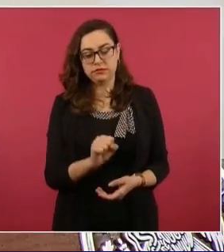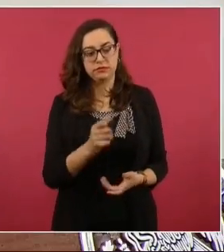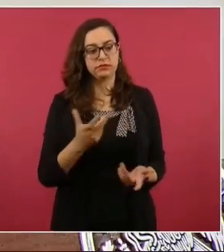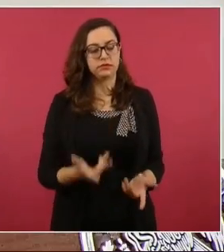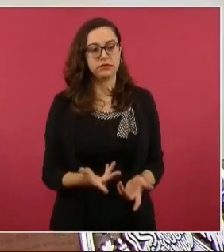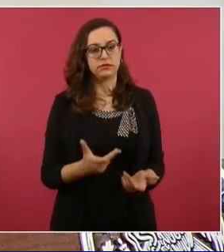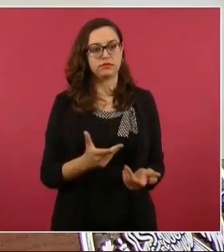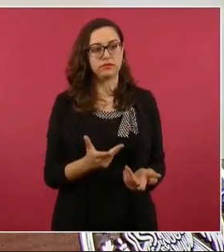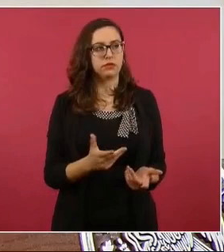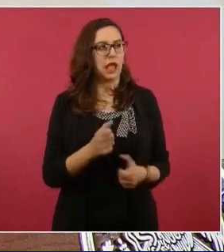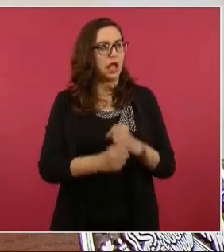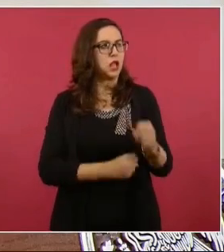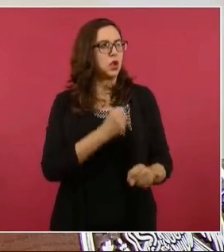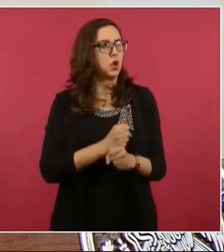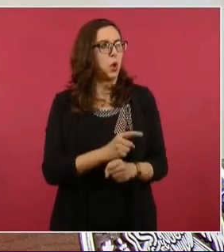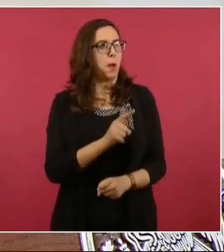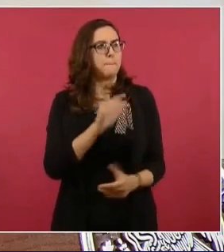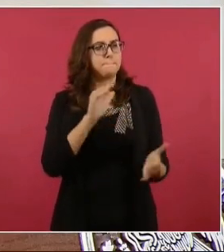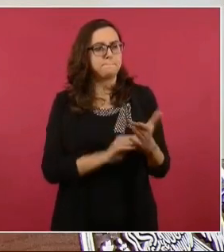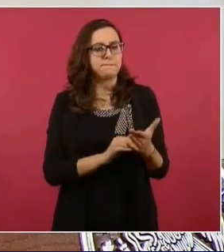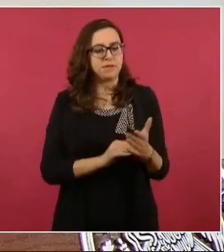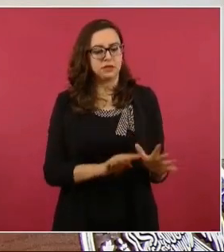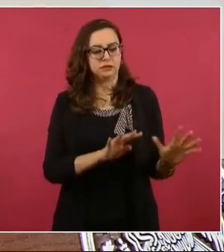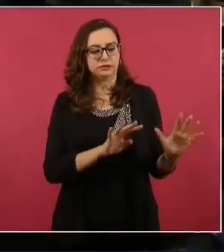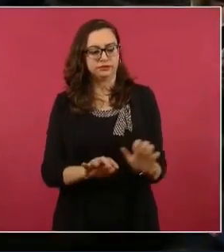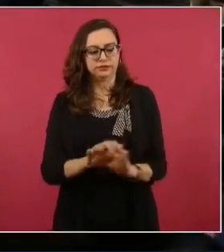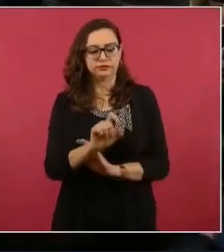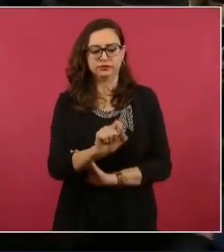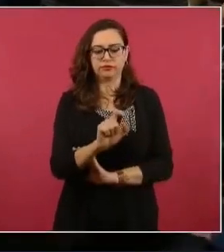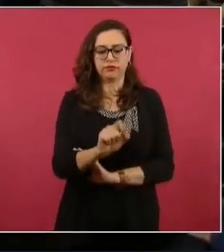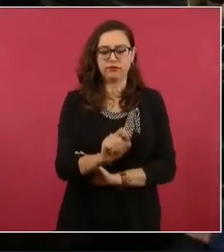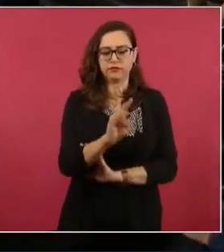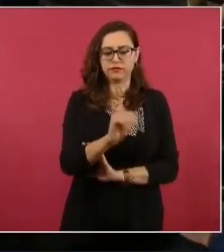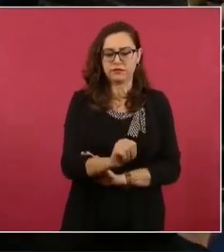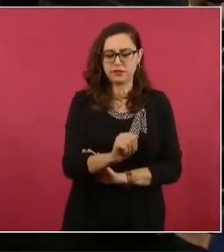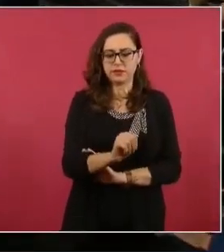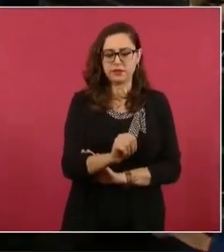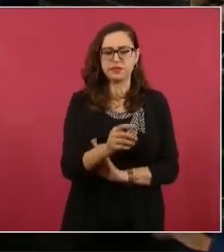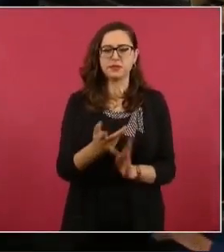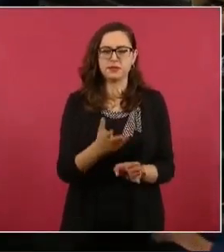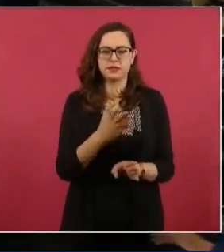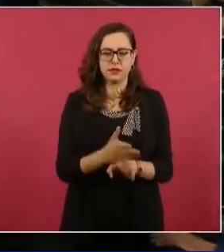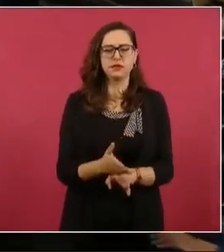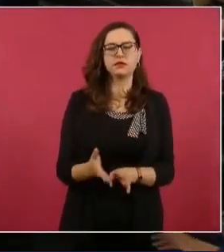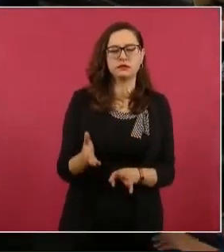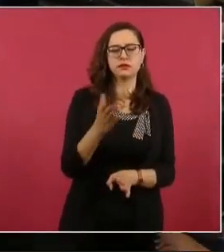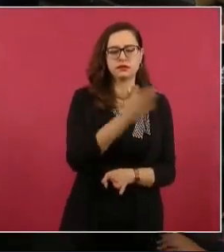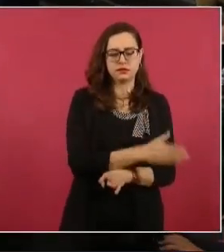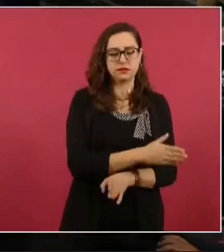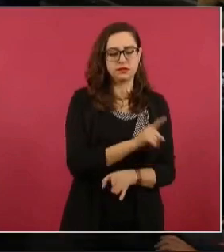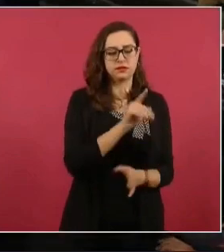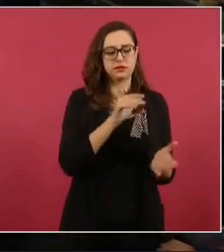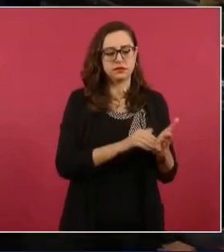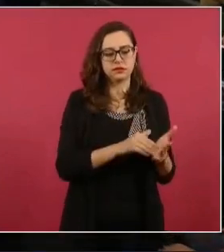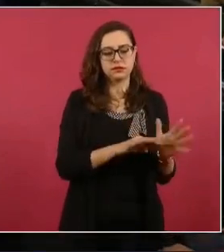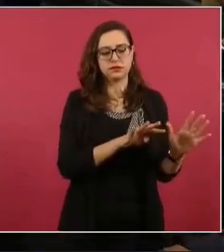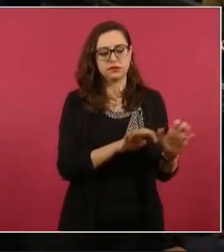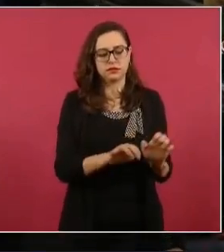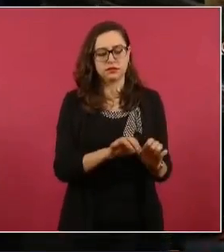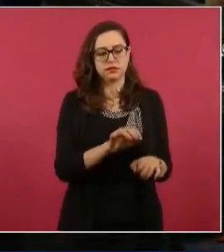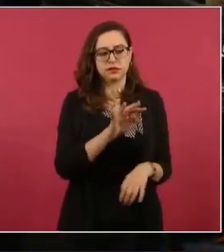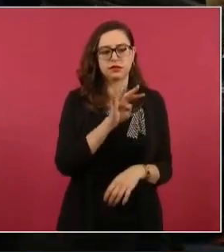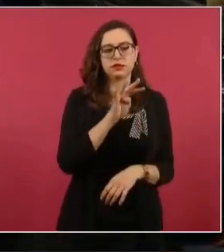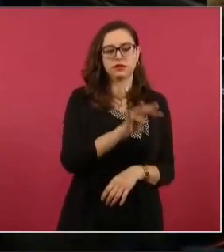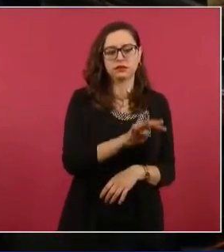en 1929, ya estaba fundado antes, en 1919, el Partido Comunista,